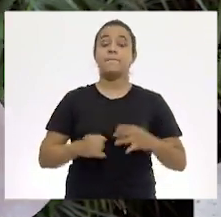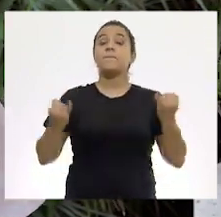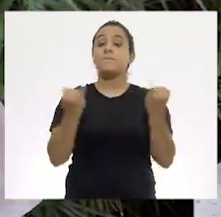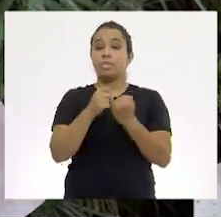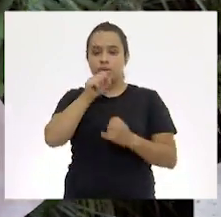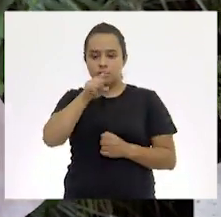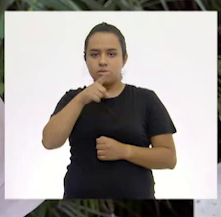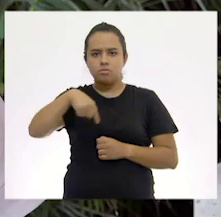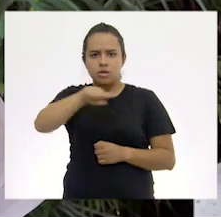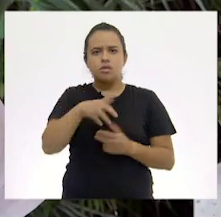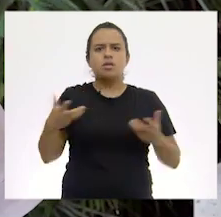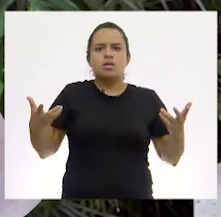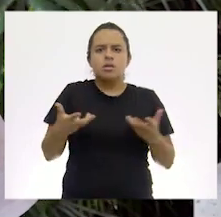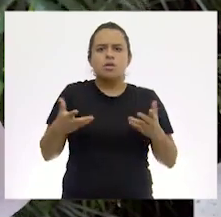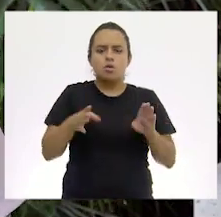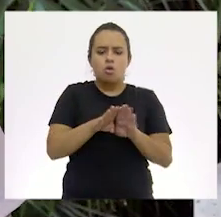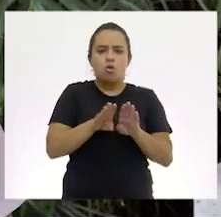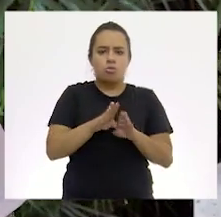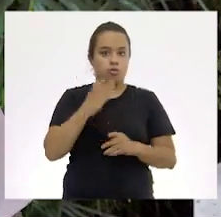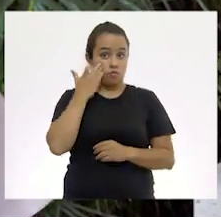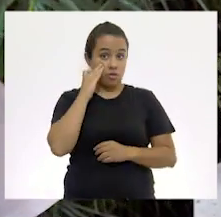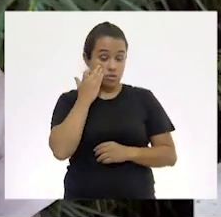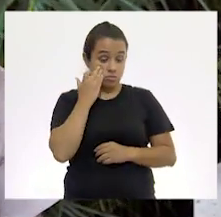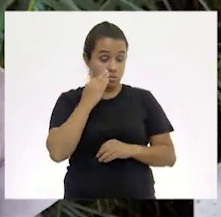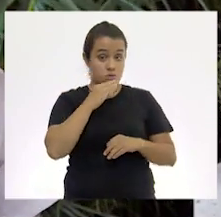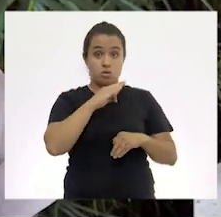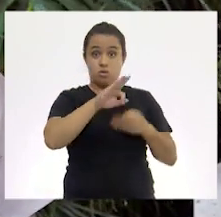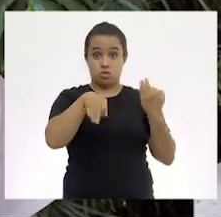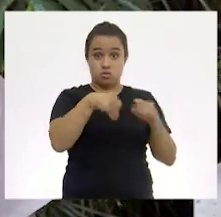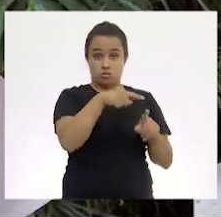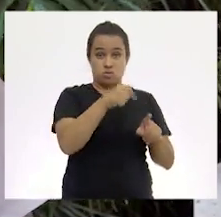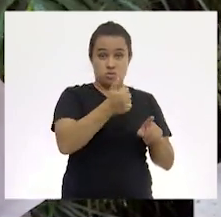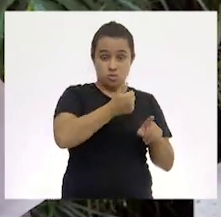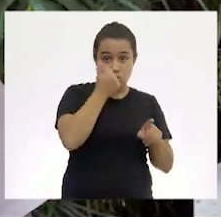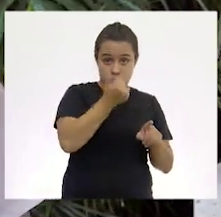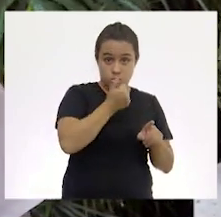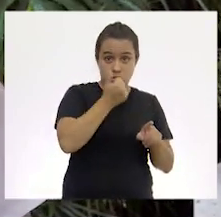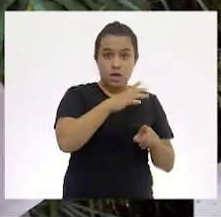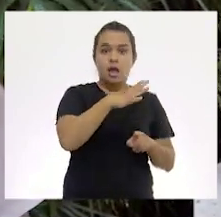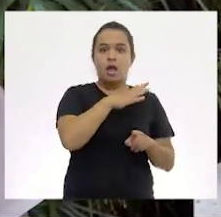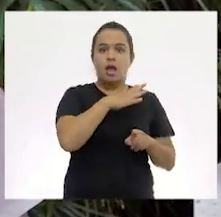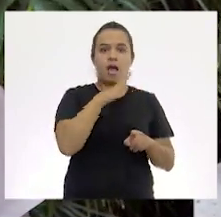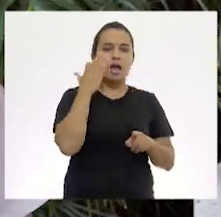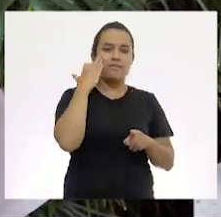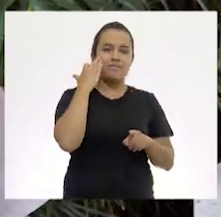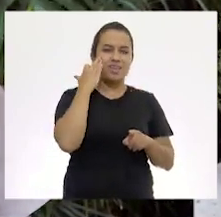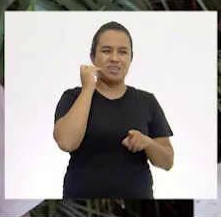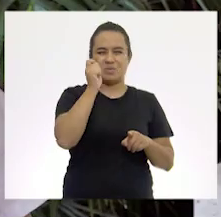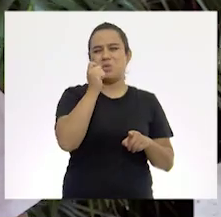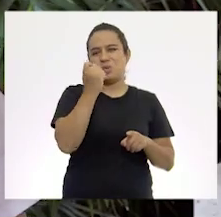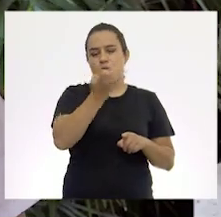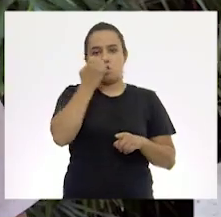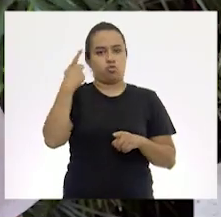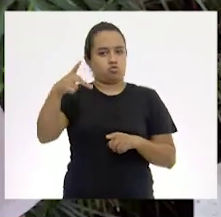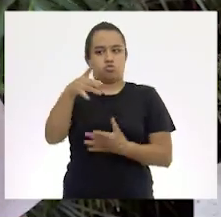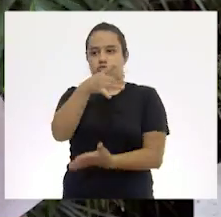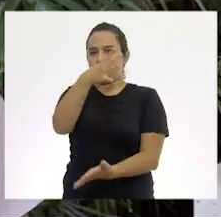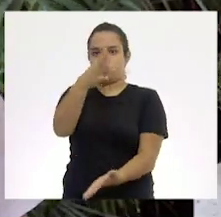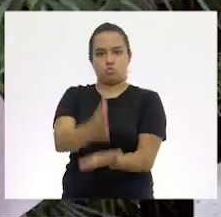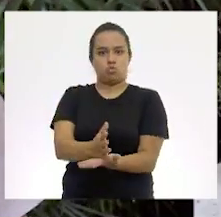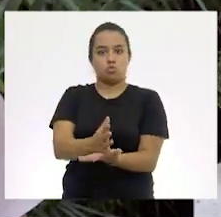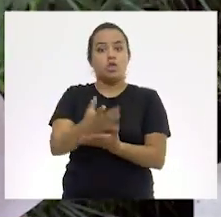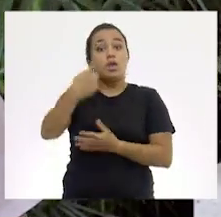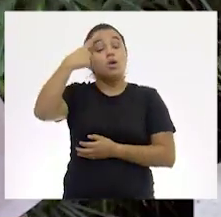También estamos trabajando mediante Facebook, todos los alumnos tenemos un Facebook institucional, el cual es solamente